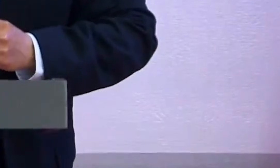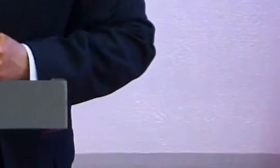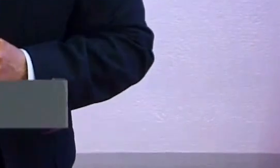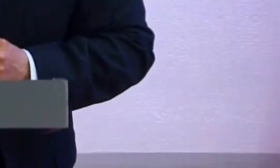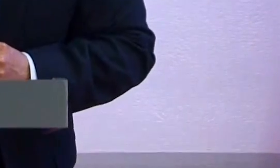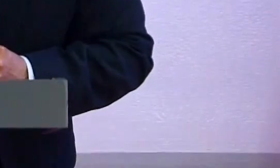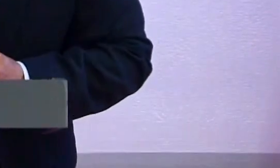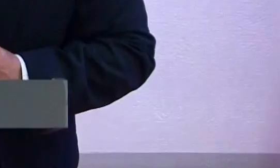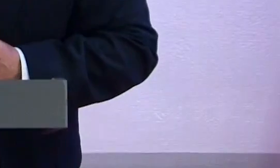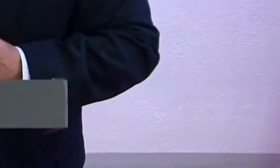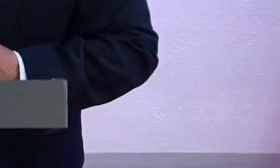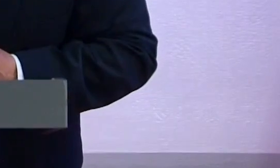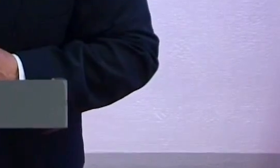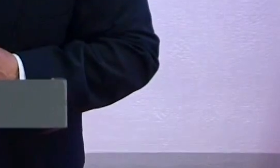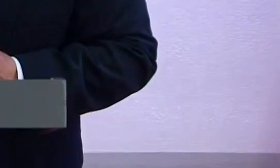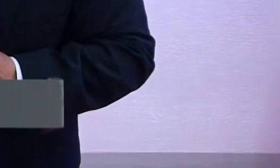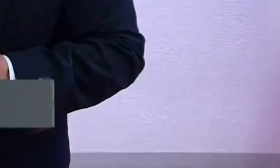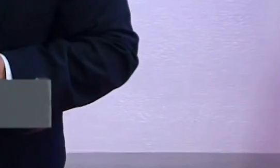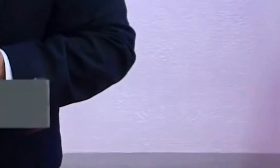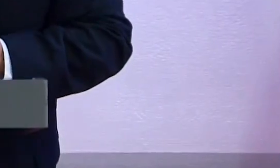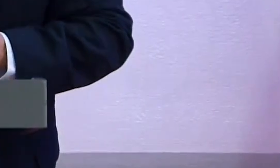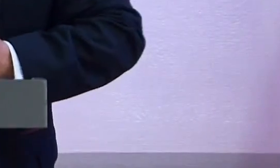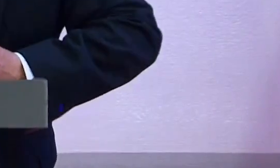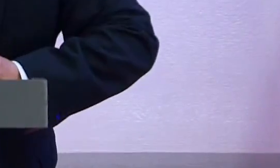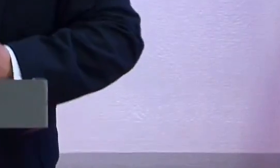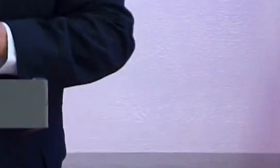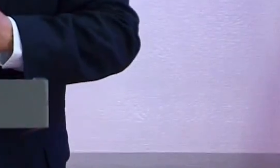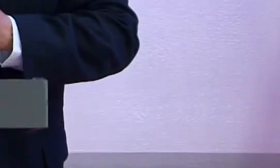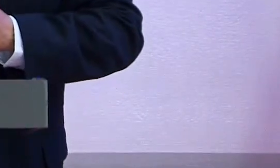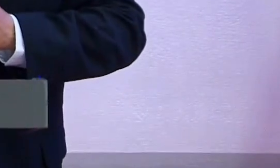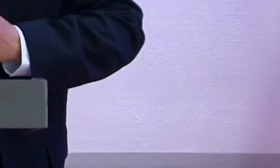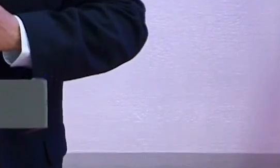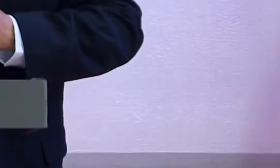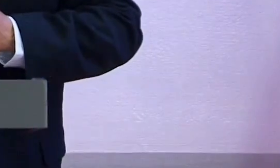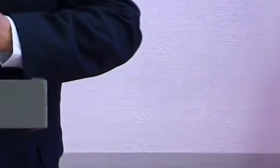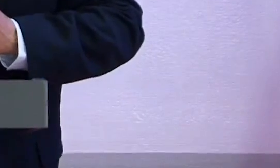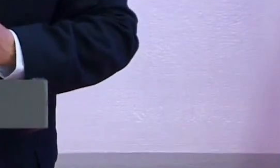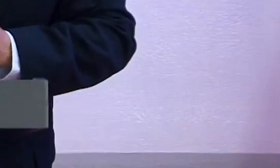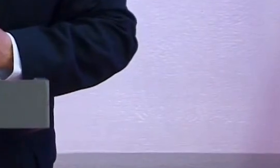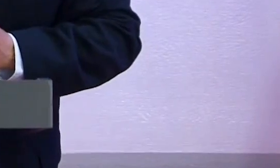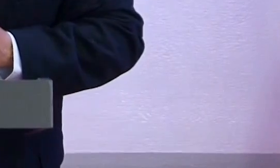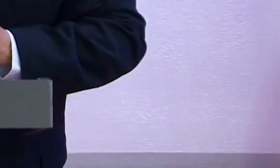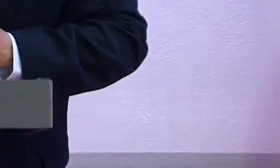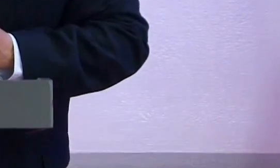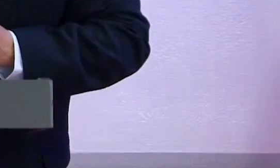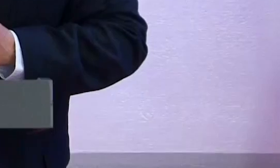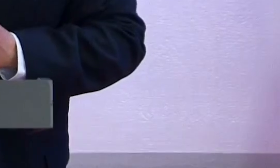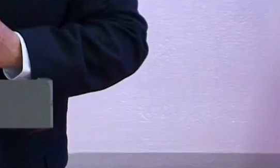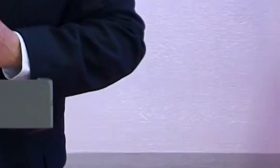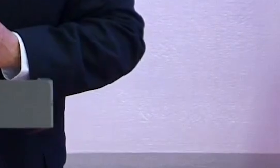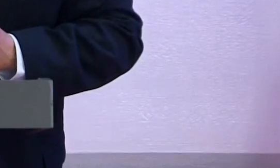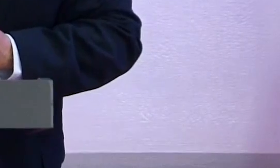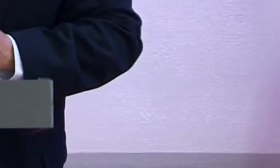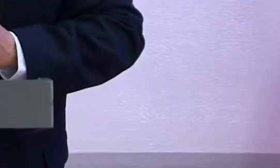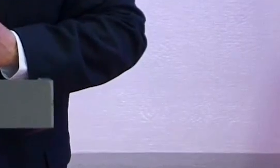descendió sansón a ti mat y dio intimando una mujer de las hijas de los filisteos y subió y lo declaró a su padre ya su madre